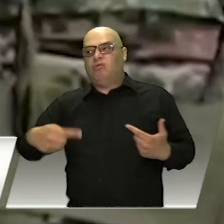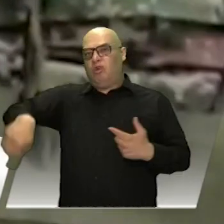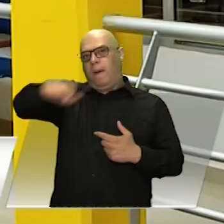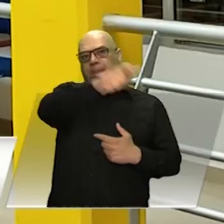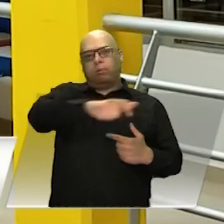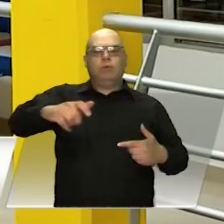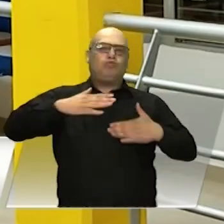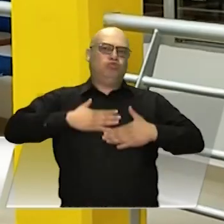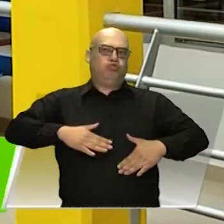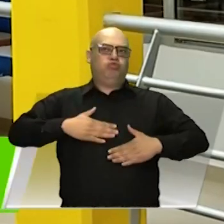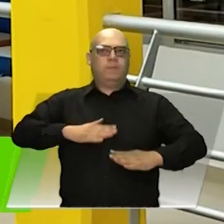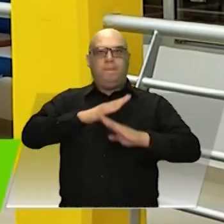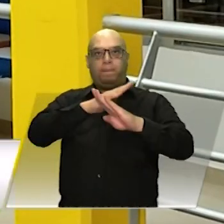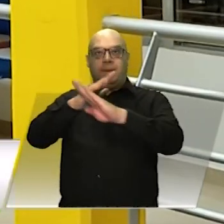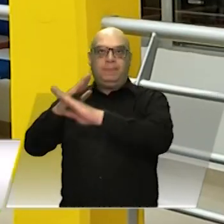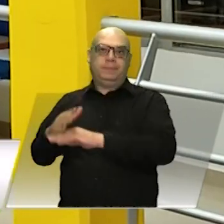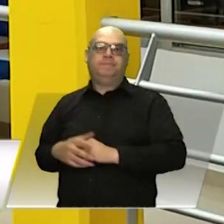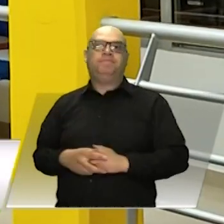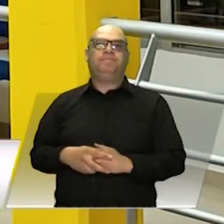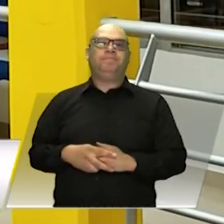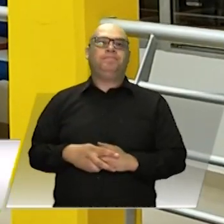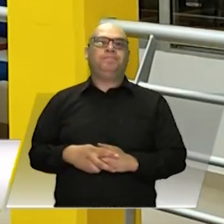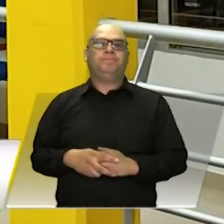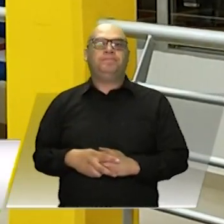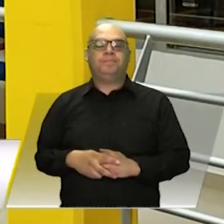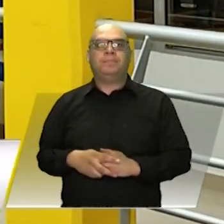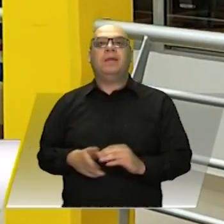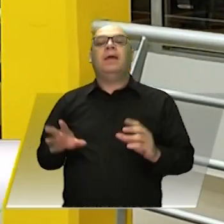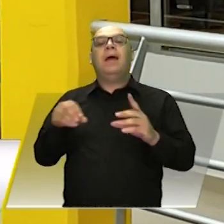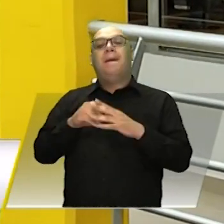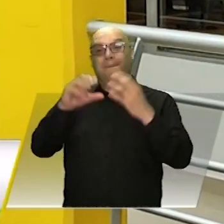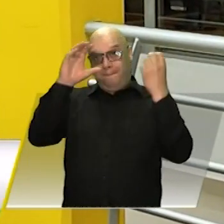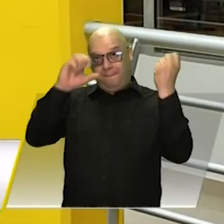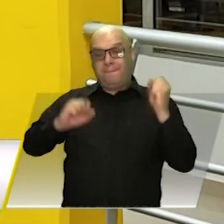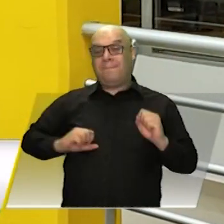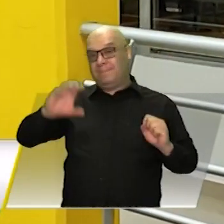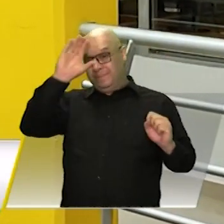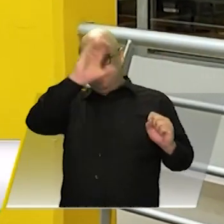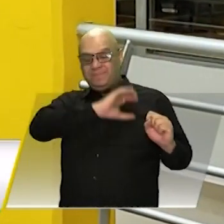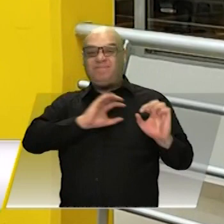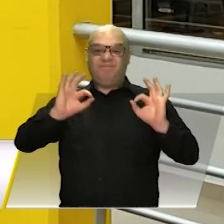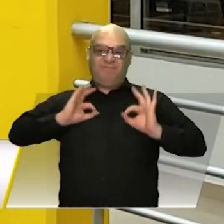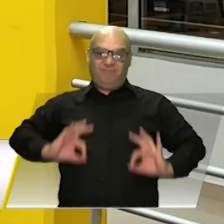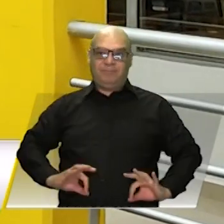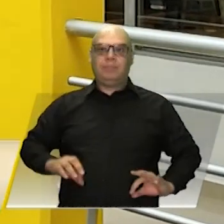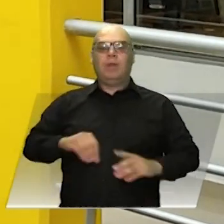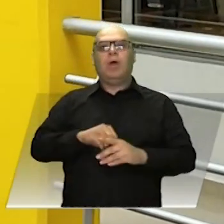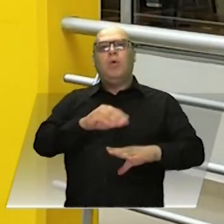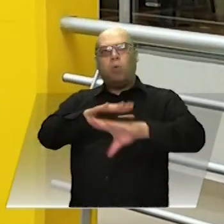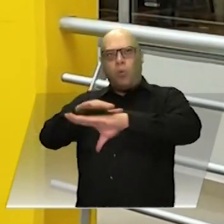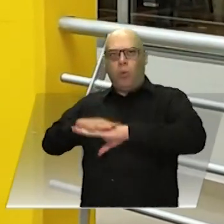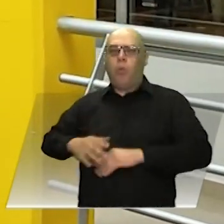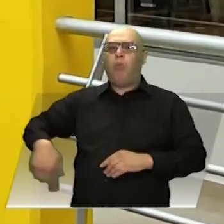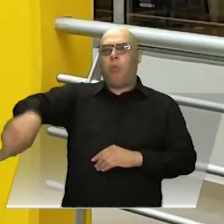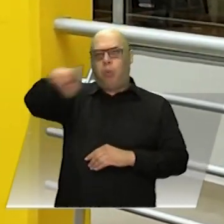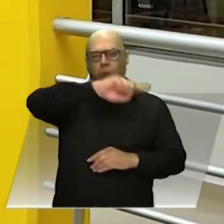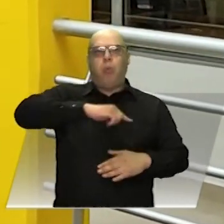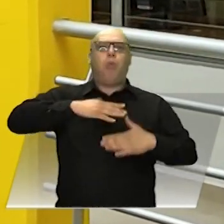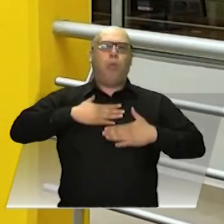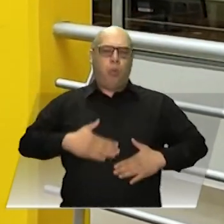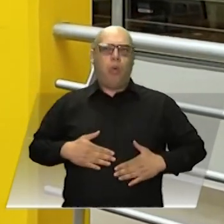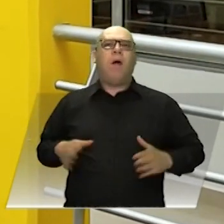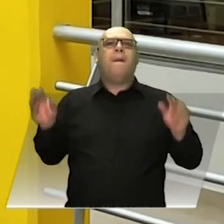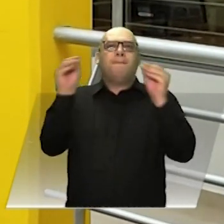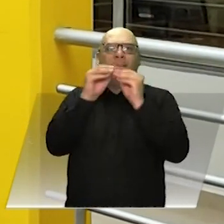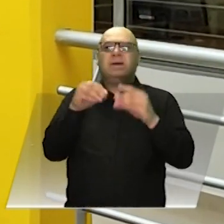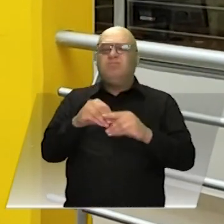la seguridad la institucionalidad reafirmamos el mensaje de garantía de condiciones